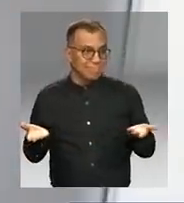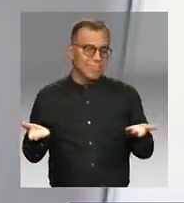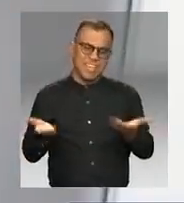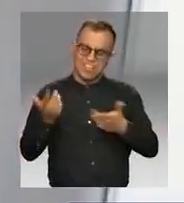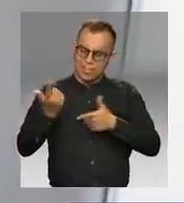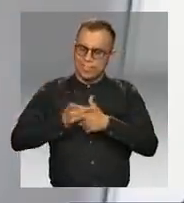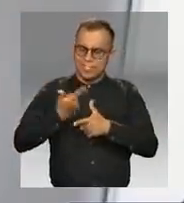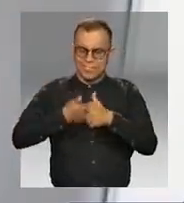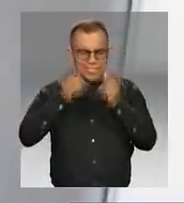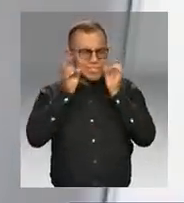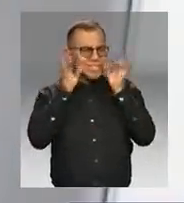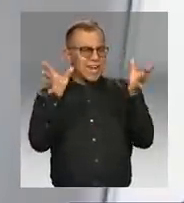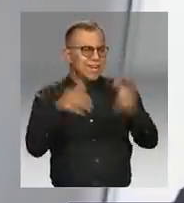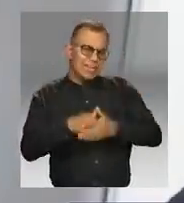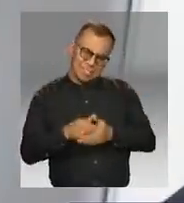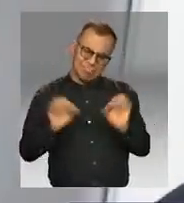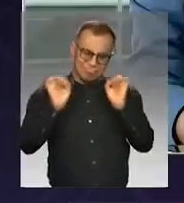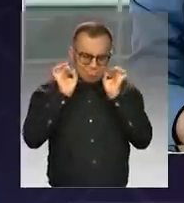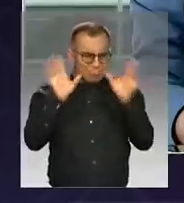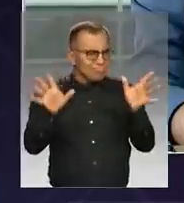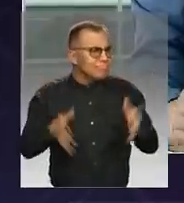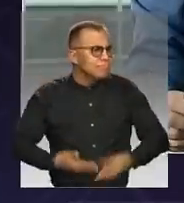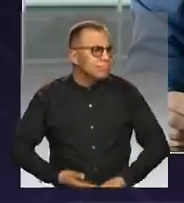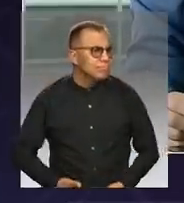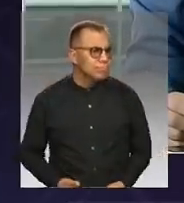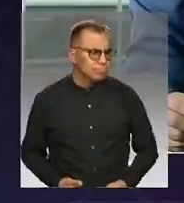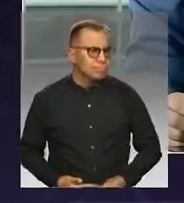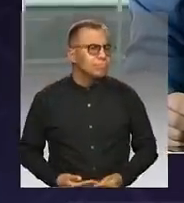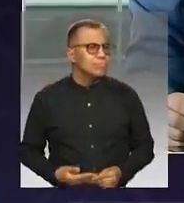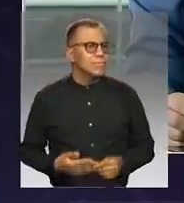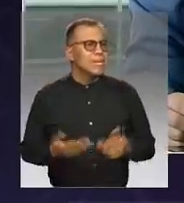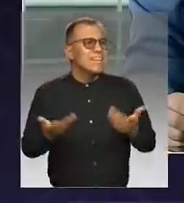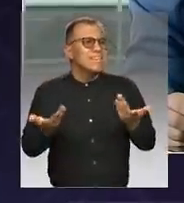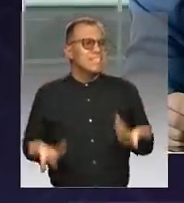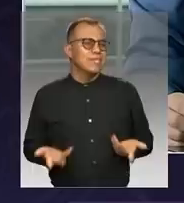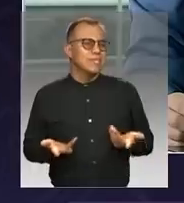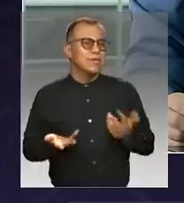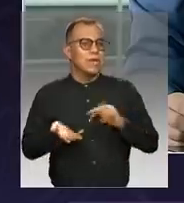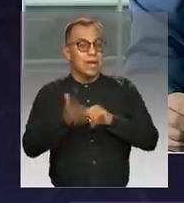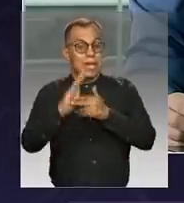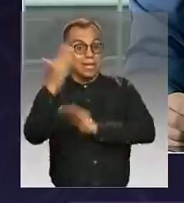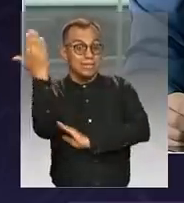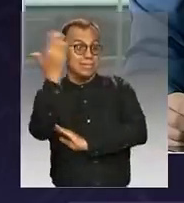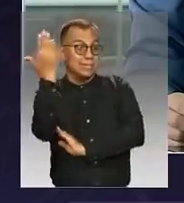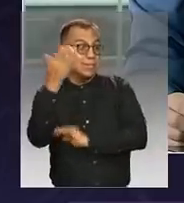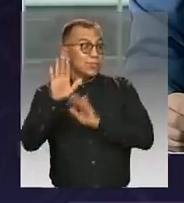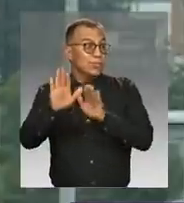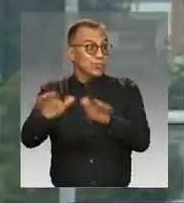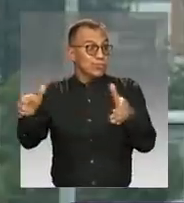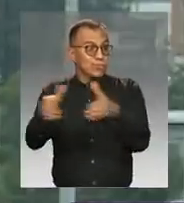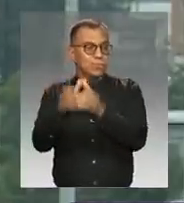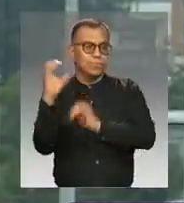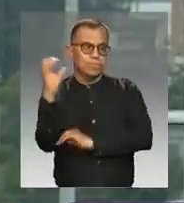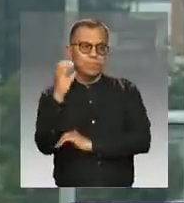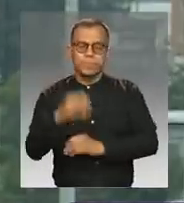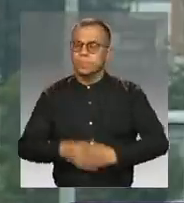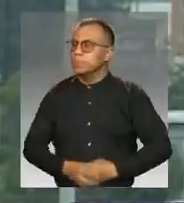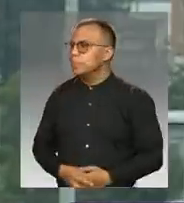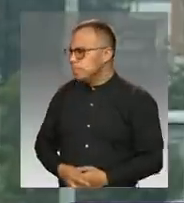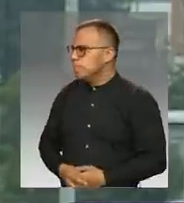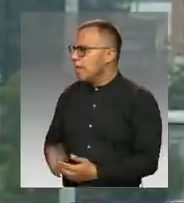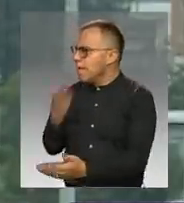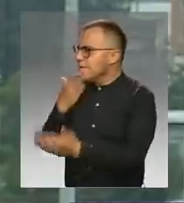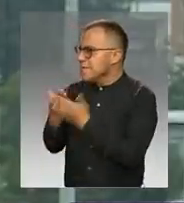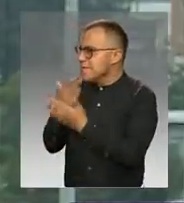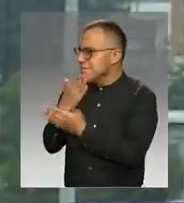Entonces, terrible, terrible para la cinematografía colombiana. Bueno, Matador, gracias